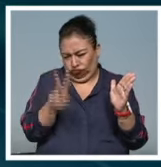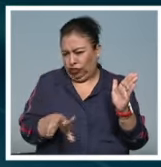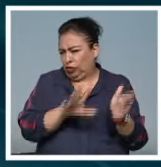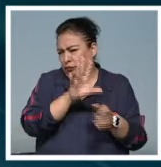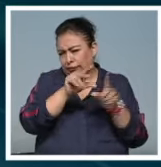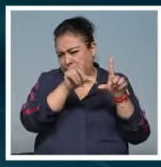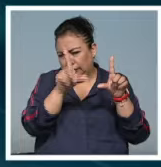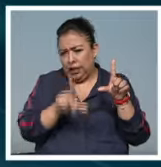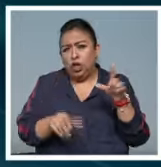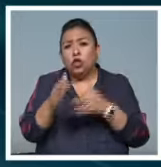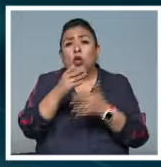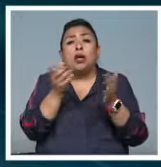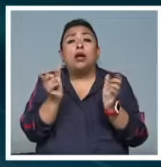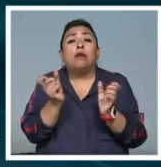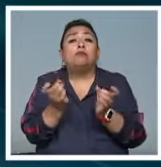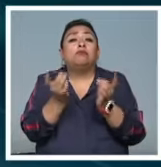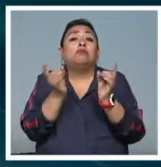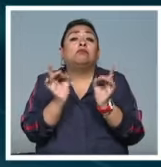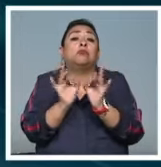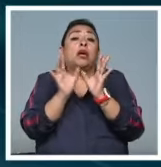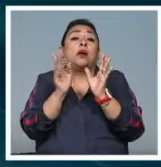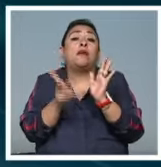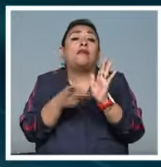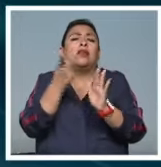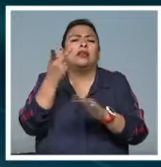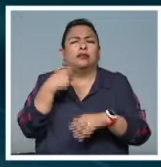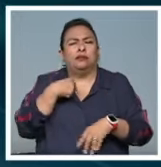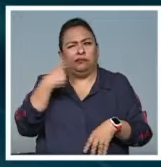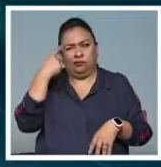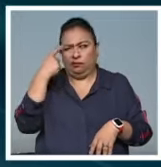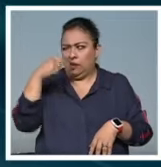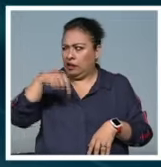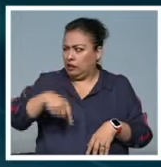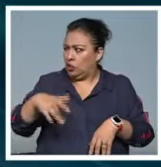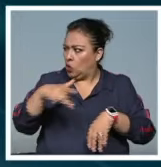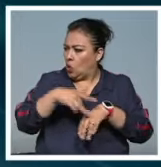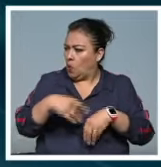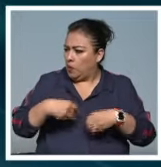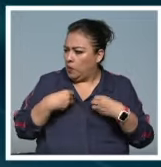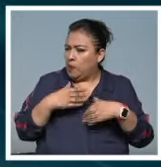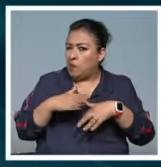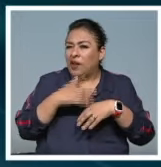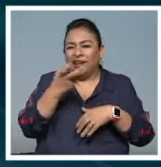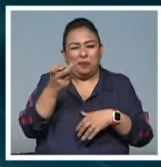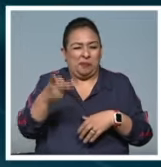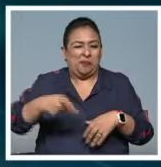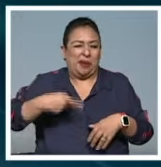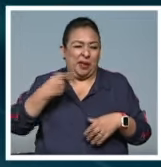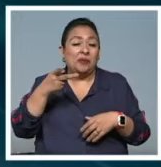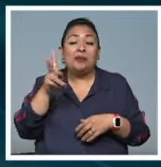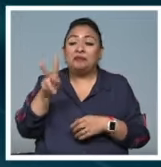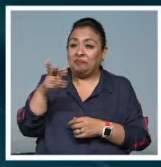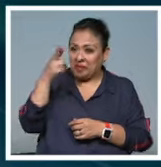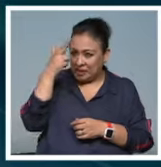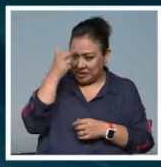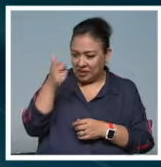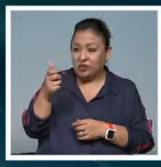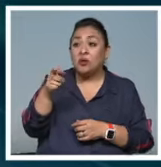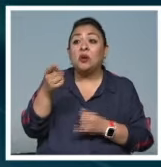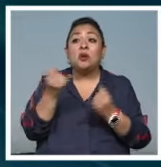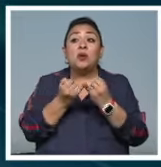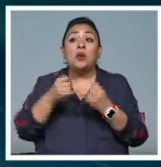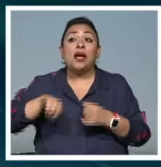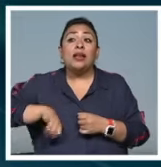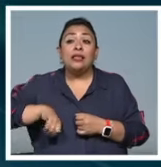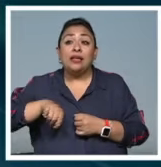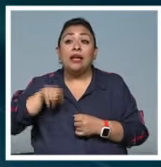todos alguna vez nos hemos preguntado por qué aquí nos tocó vivir, ¿no? Es así, como dices, Rafa, y además algo muy interesante es que yo